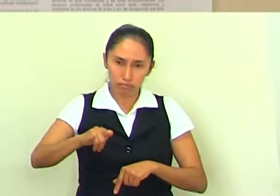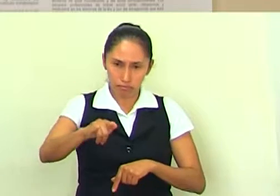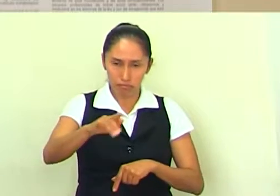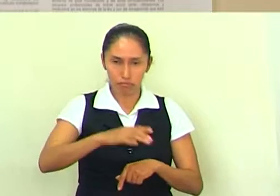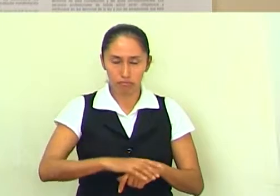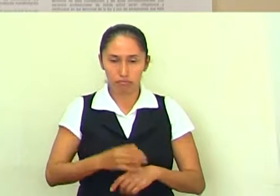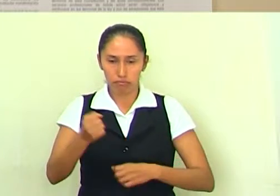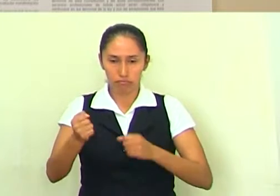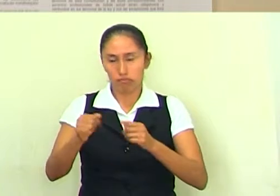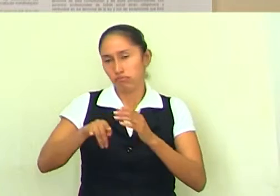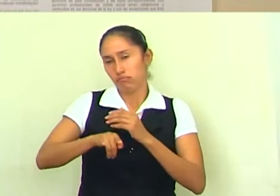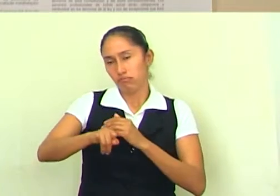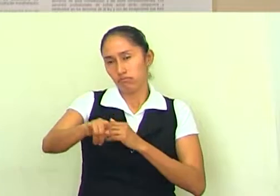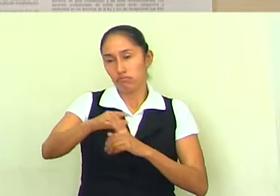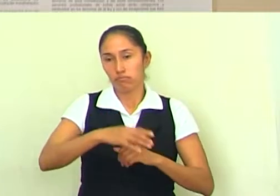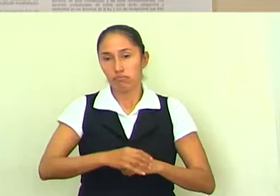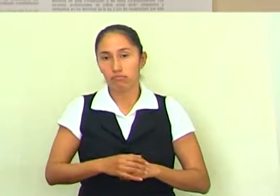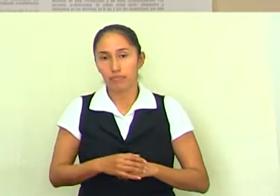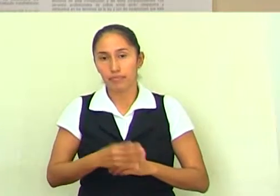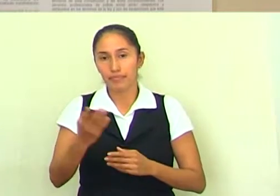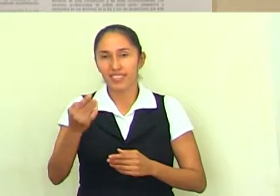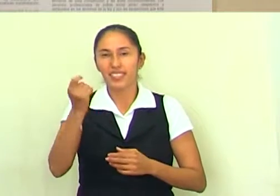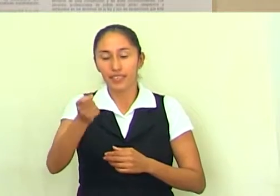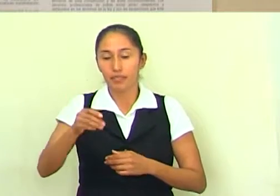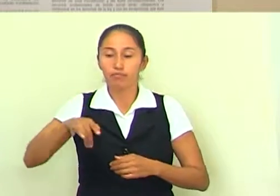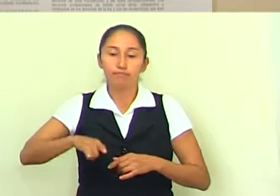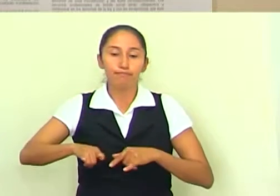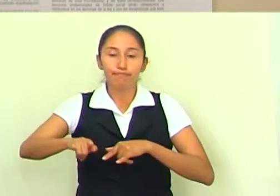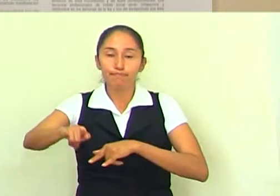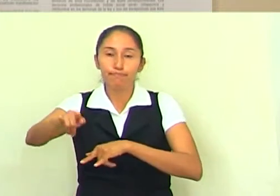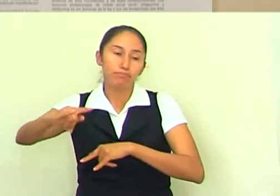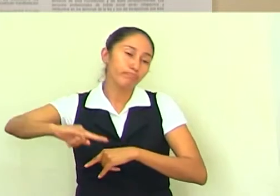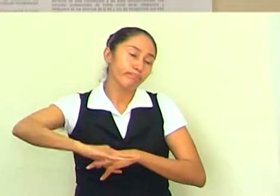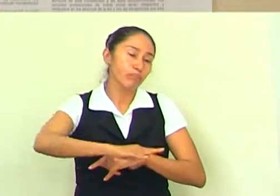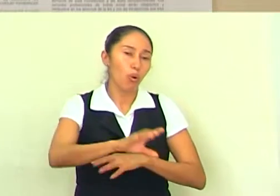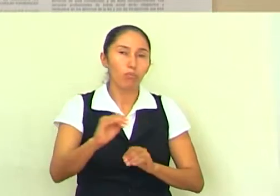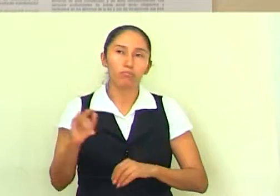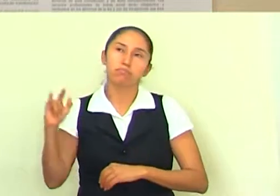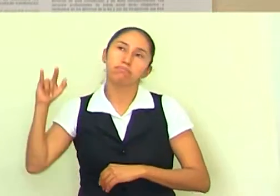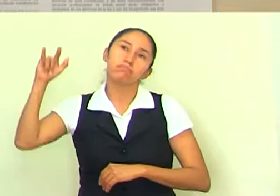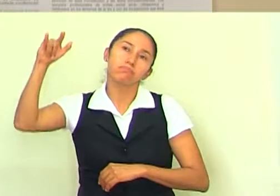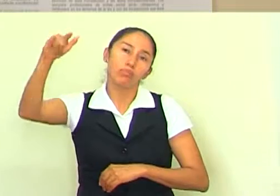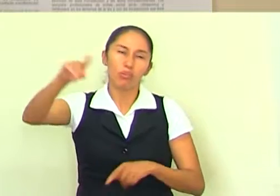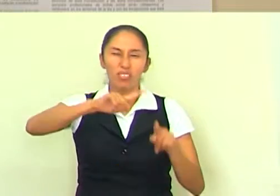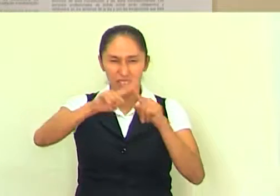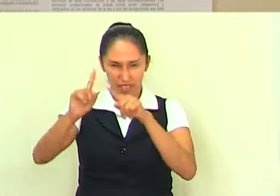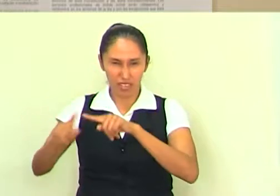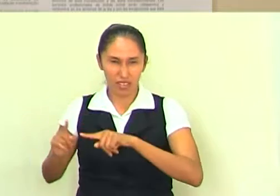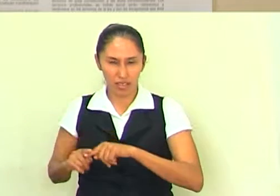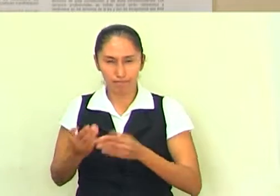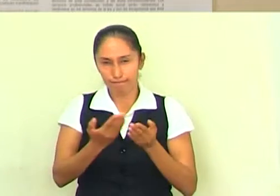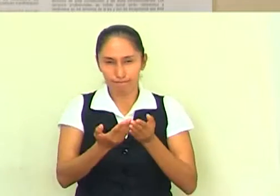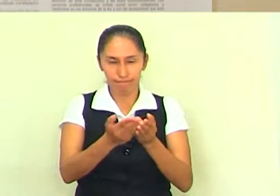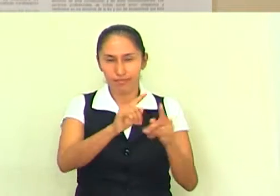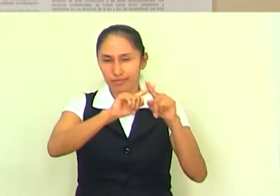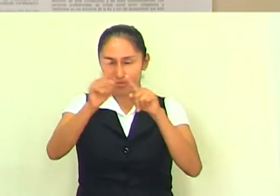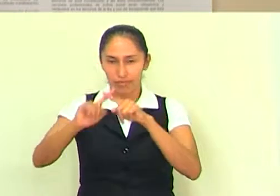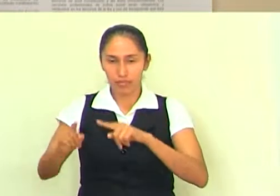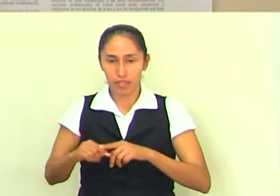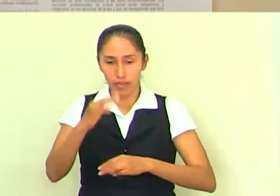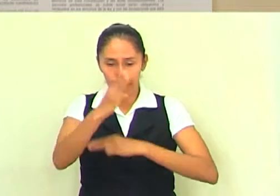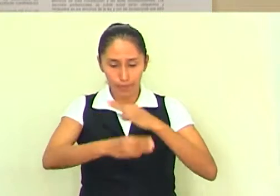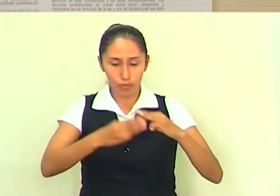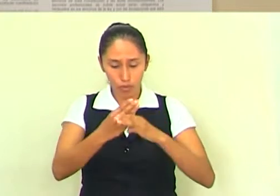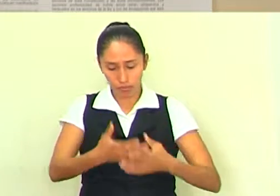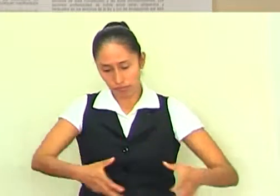también debería de haber ese libre tránsito por el mundo, porque está plasmado en la Declaración Universal de los